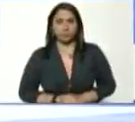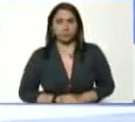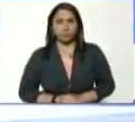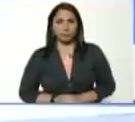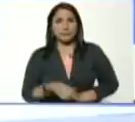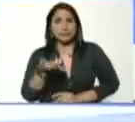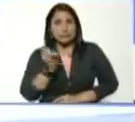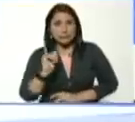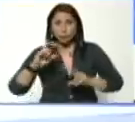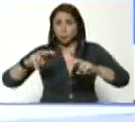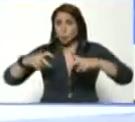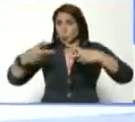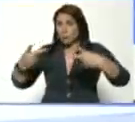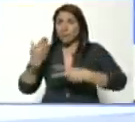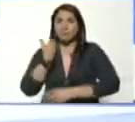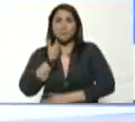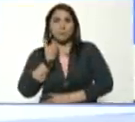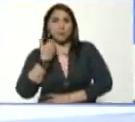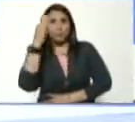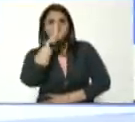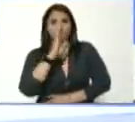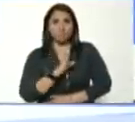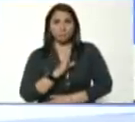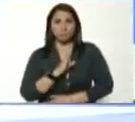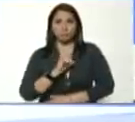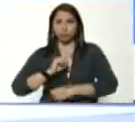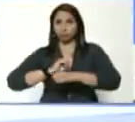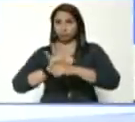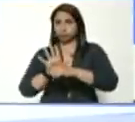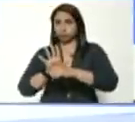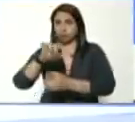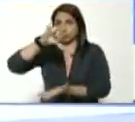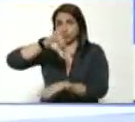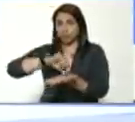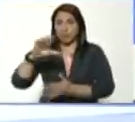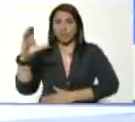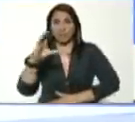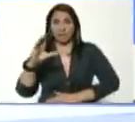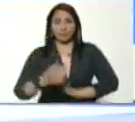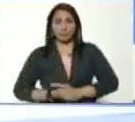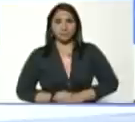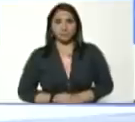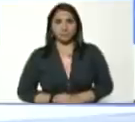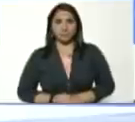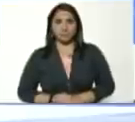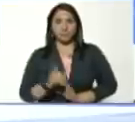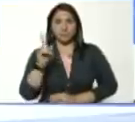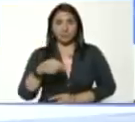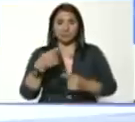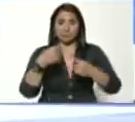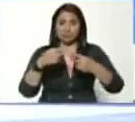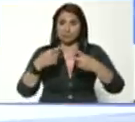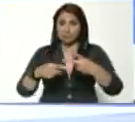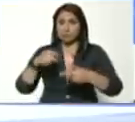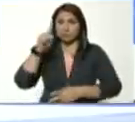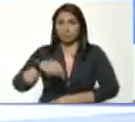de la variante brasilera en la ciudad de Caracas y en parte del estado